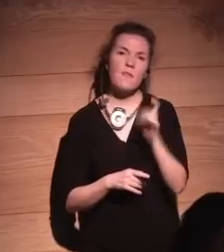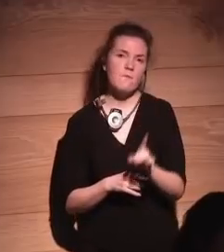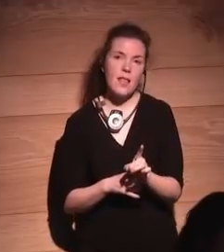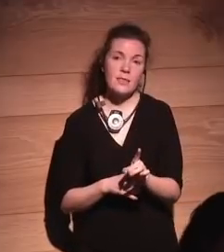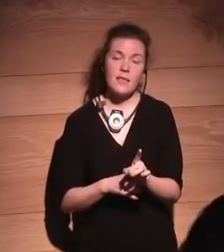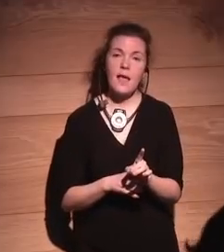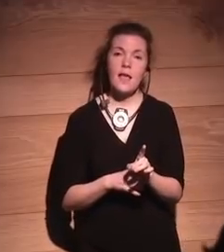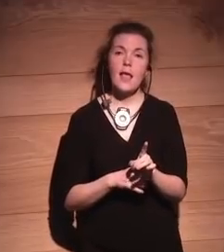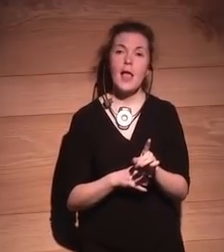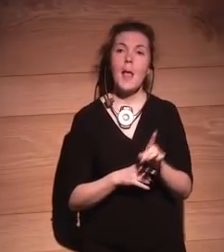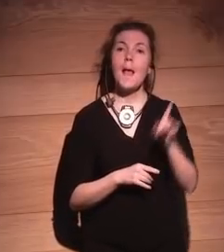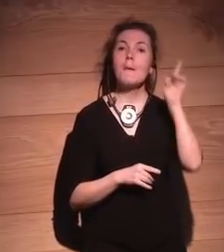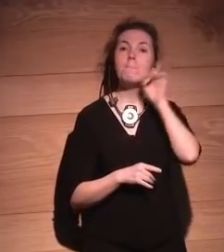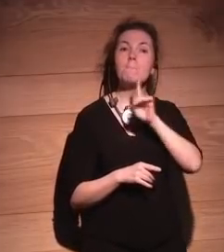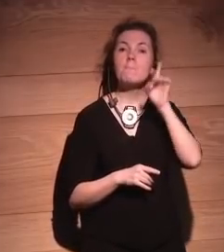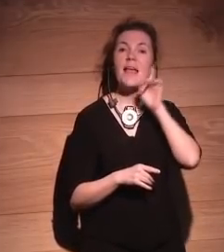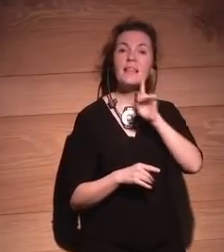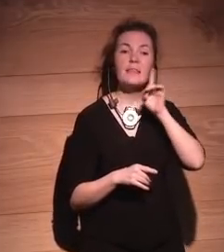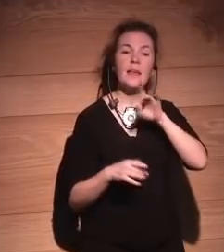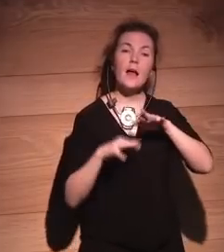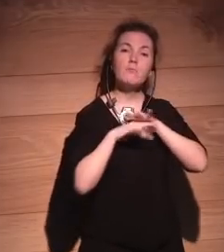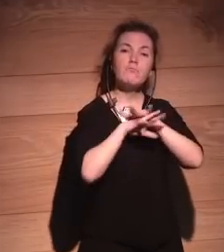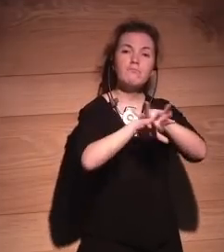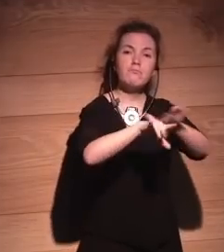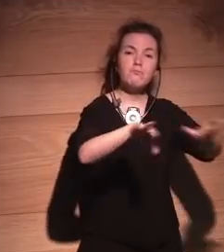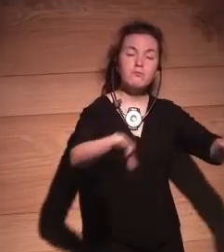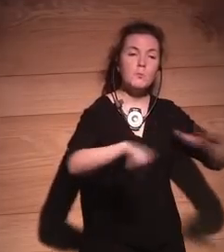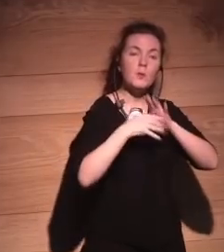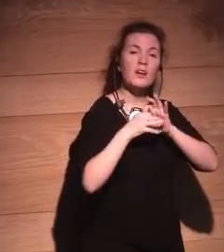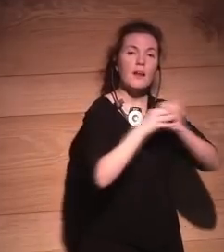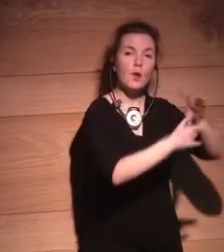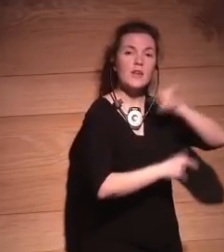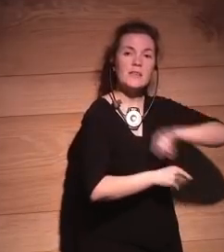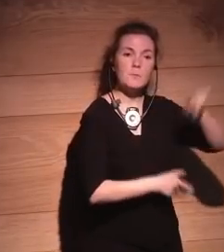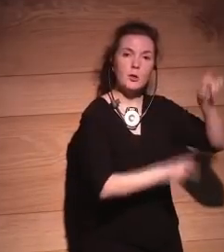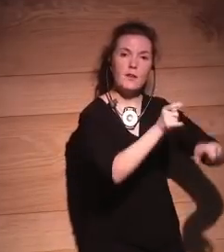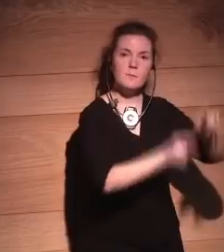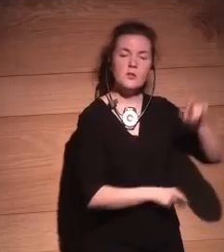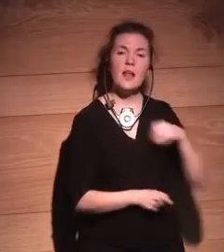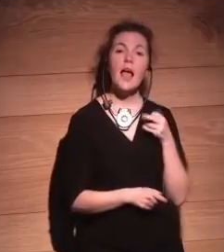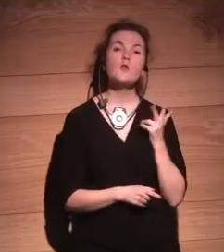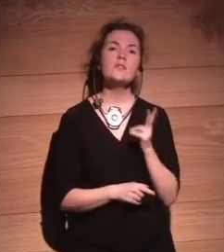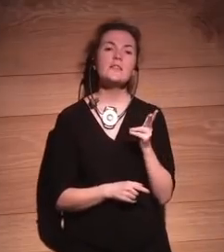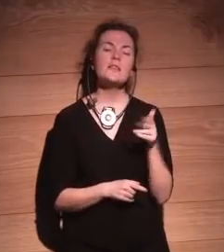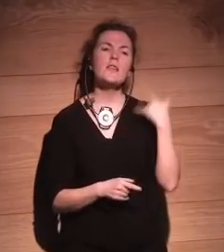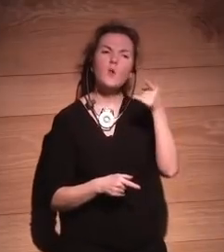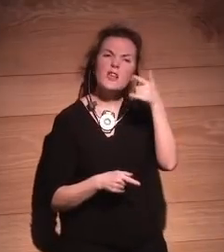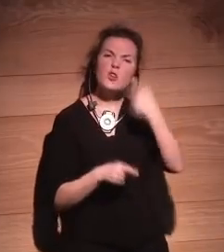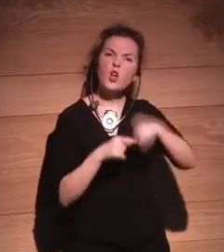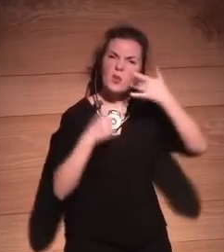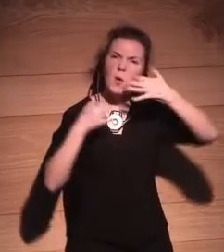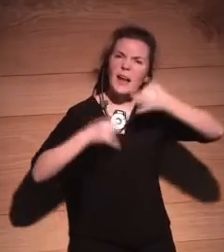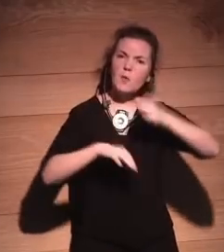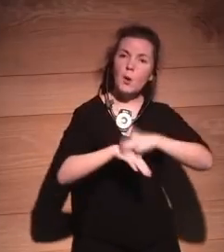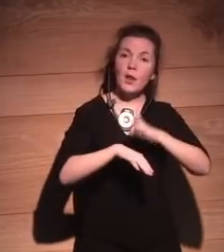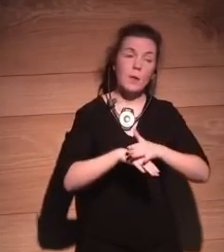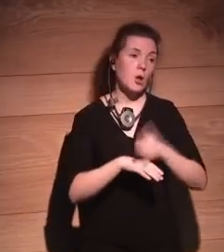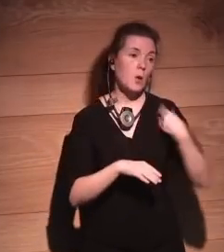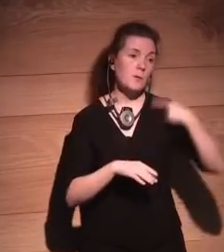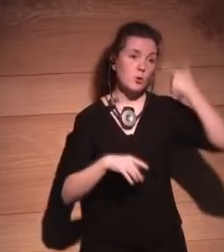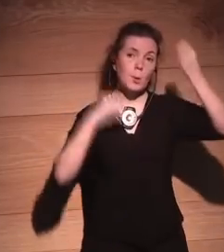verdad porque tiene que ver con el sentimiento de las personas. Hay un chiste que dice, ¿por qué te has creído esto? Y dice, bueno, porque es lo